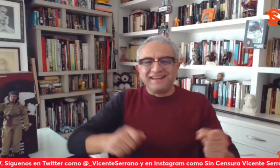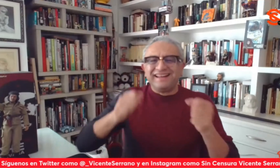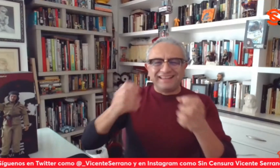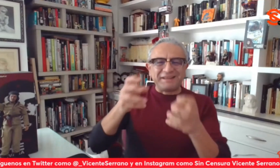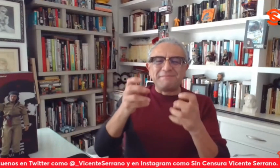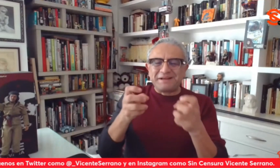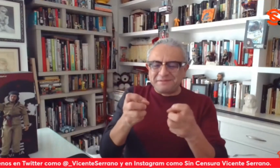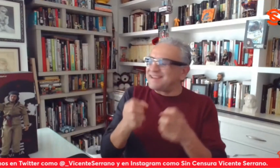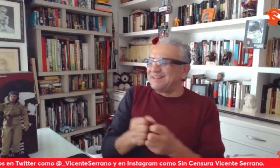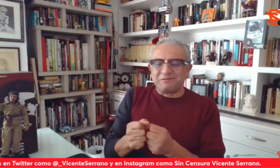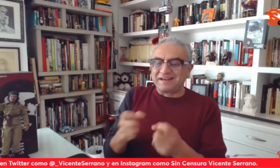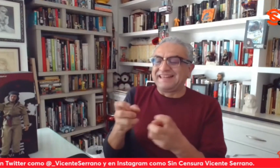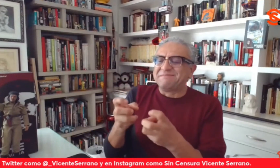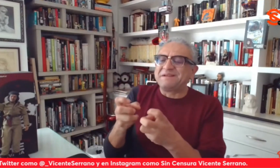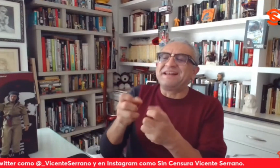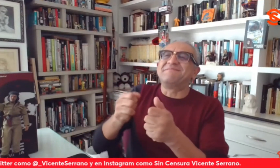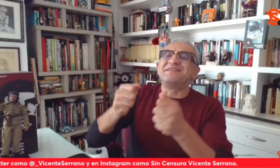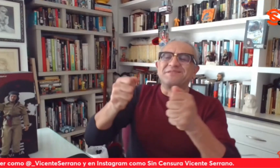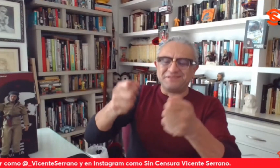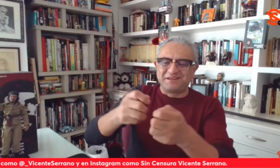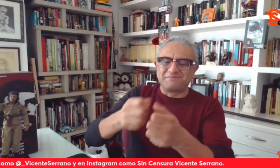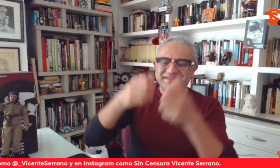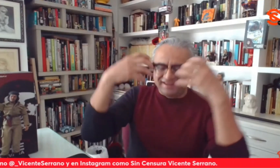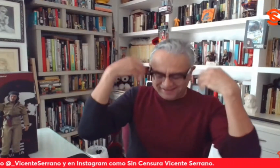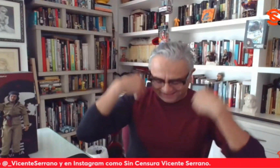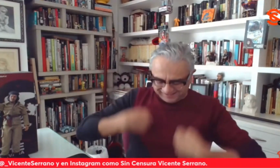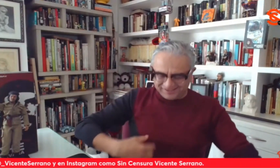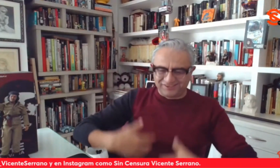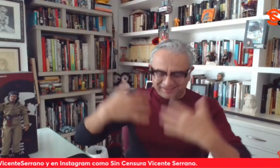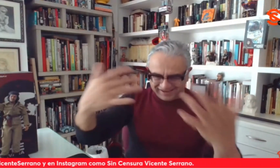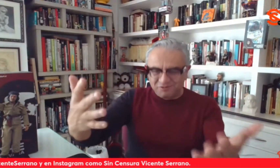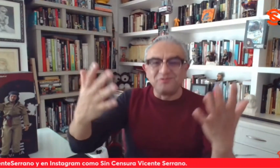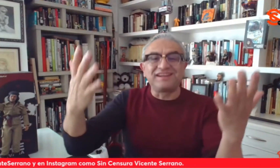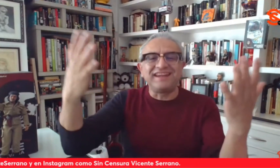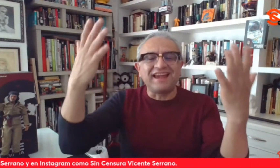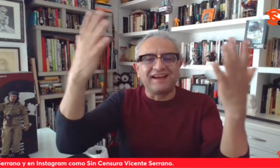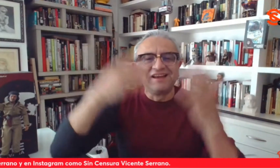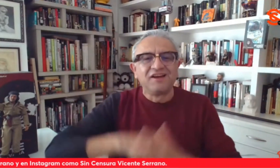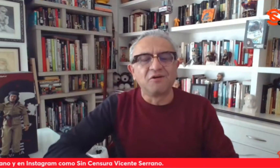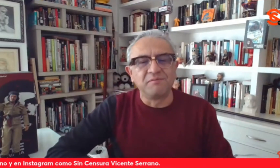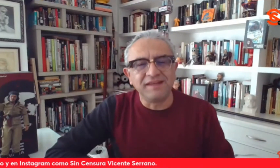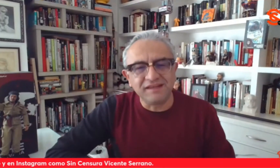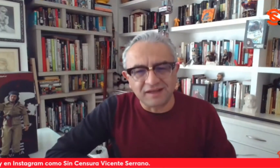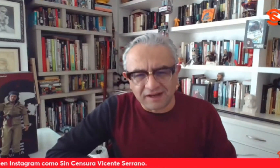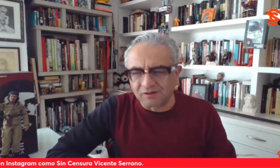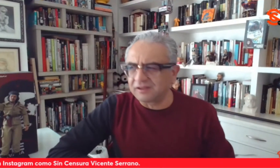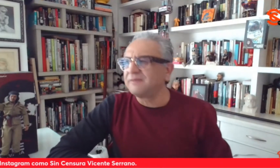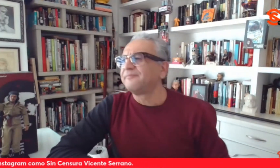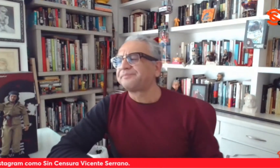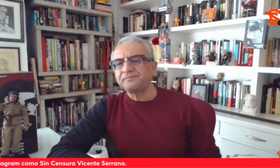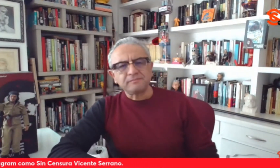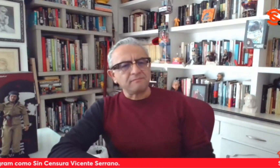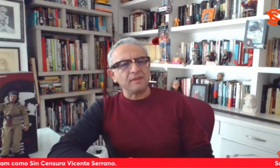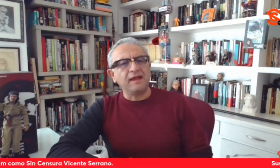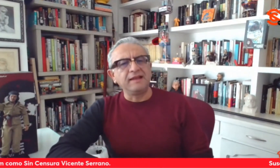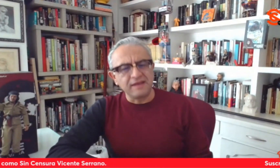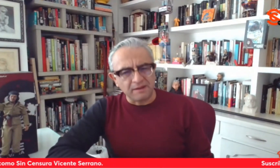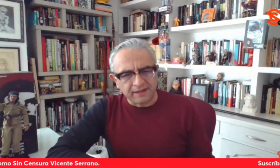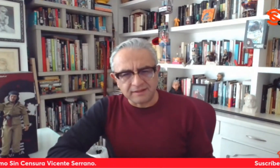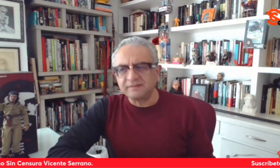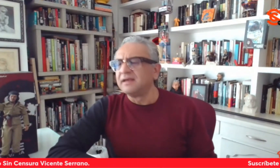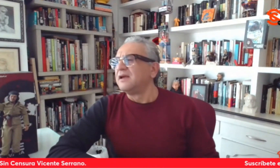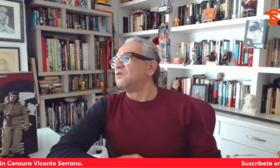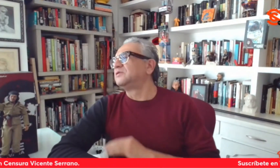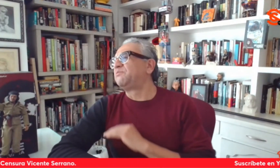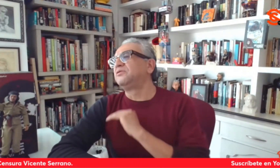ministra Piña le temblaba, me encantó, porque le temblaba la mano cuando le ponía así todo, ungía como ministra de la corte a